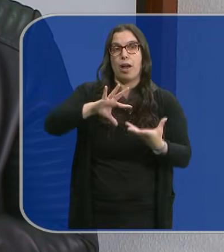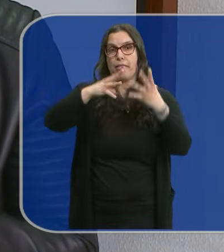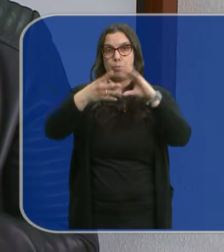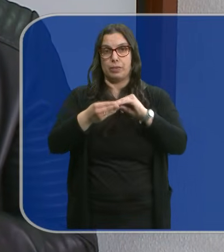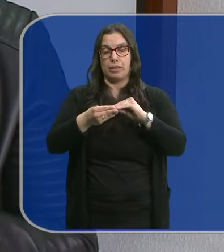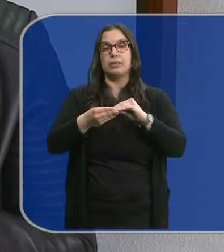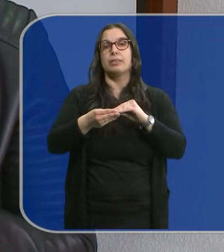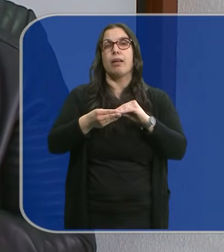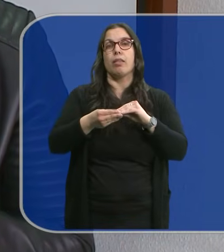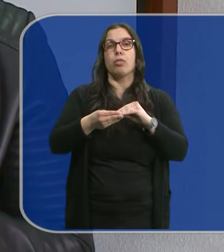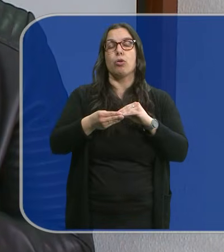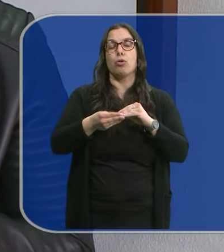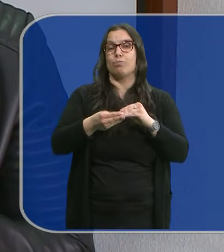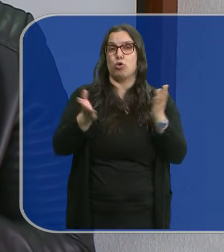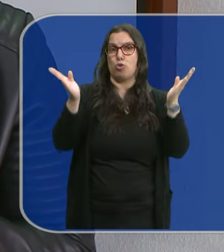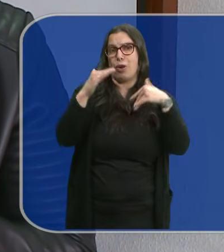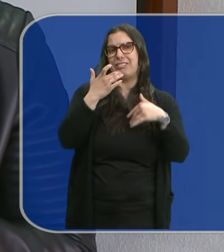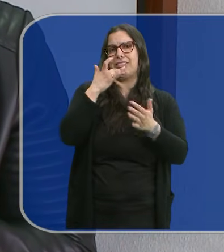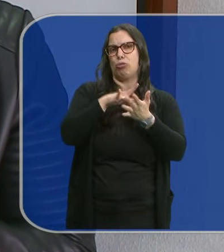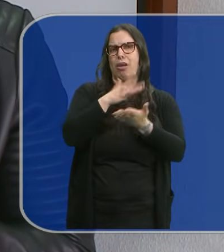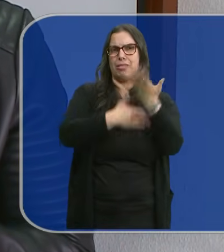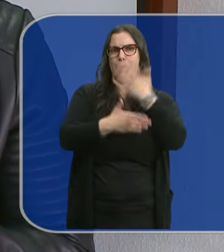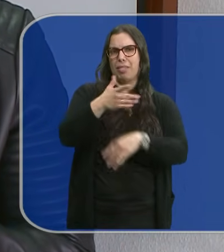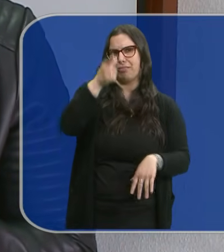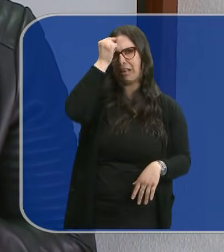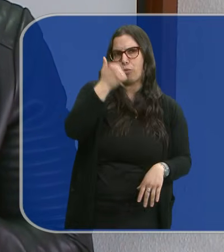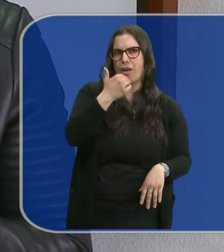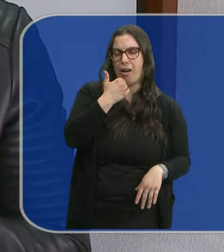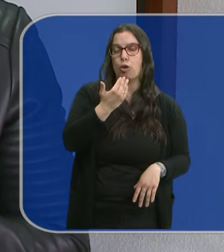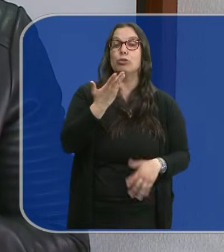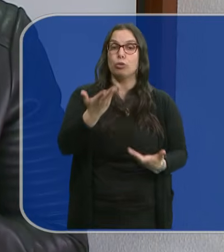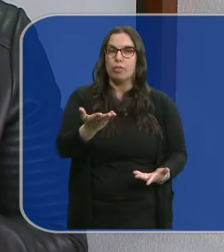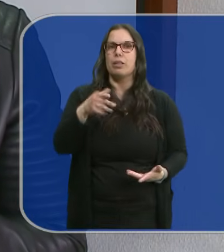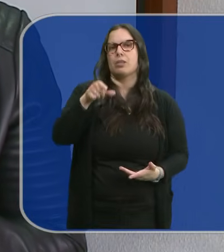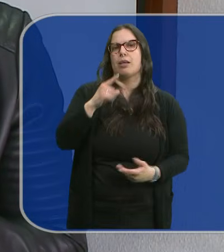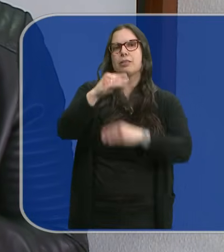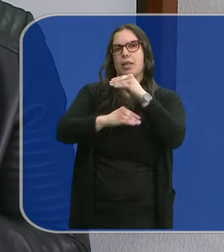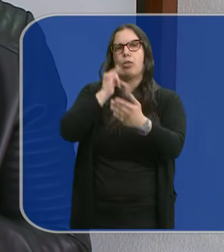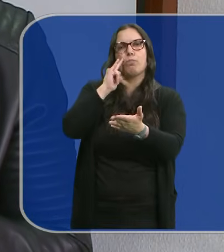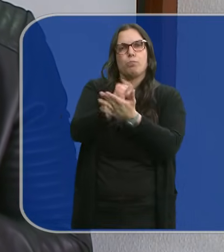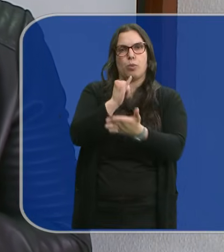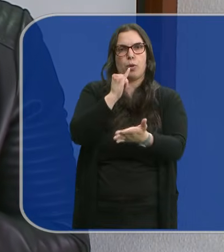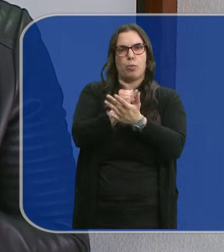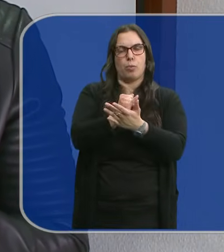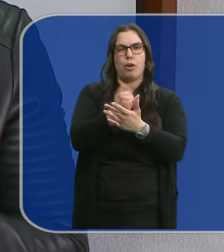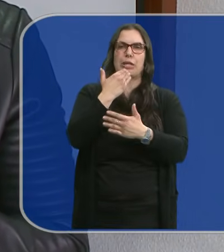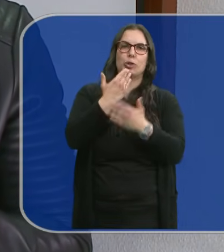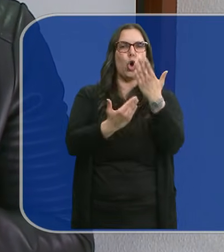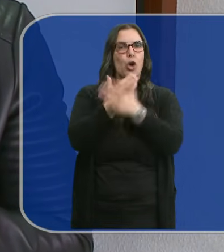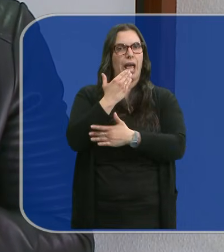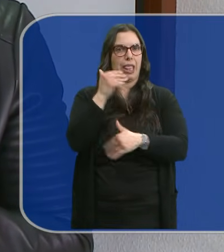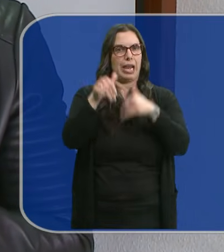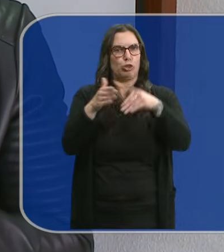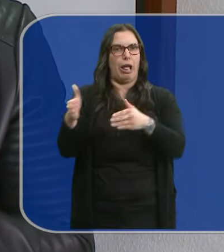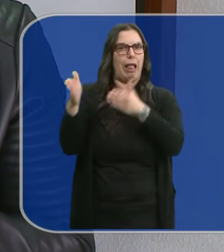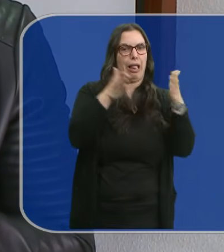adaptado para aquellas que tienen algún tipo de discapacidad intelectual. A ellas va dirigido este simulacro de jornada electoral